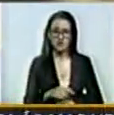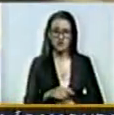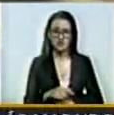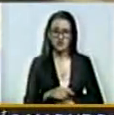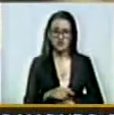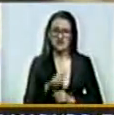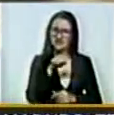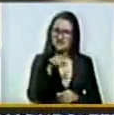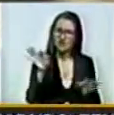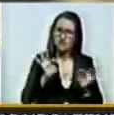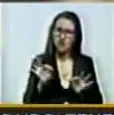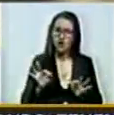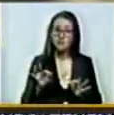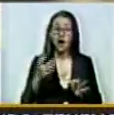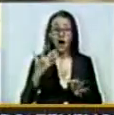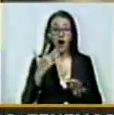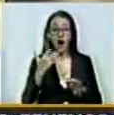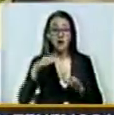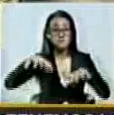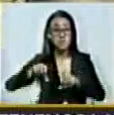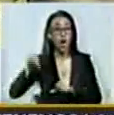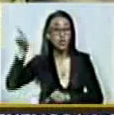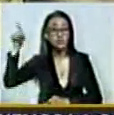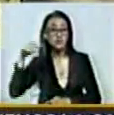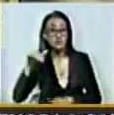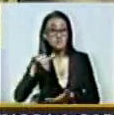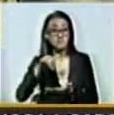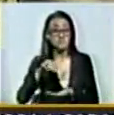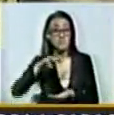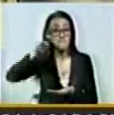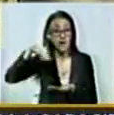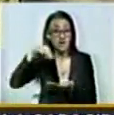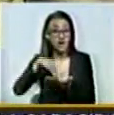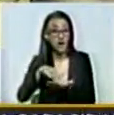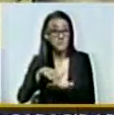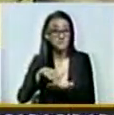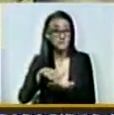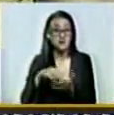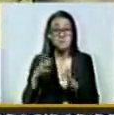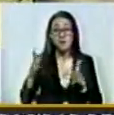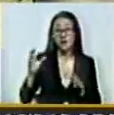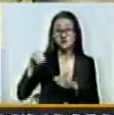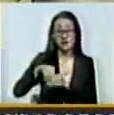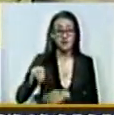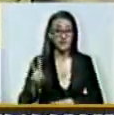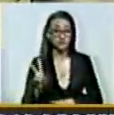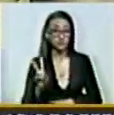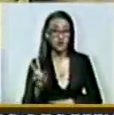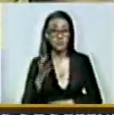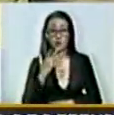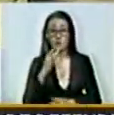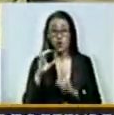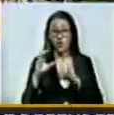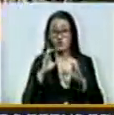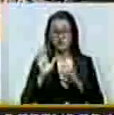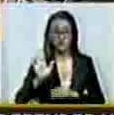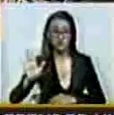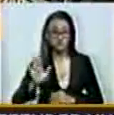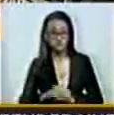columna con base en Miami que actúa como si estuviese dentro, particularmente en el campo de la comunicación digital.